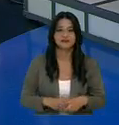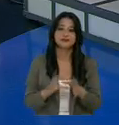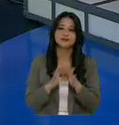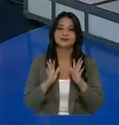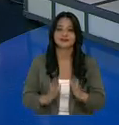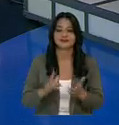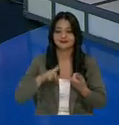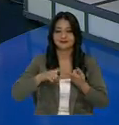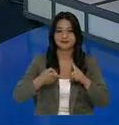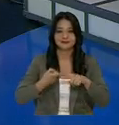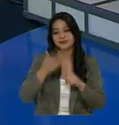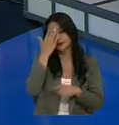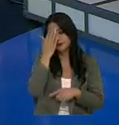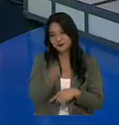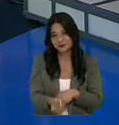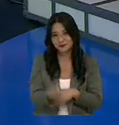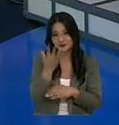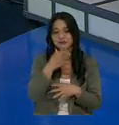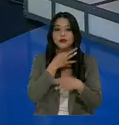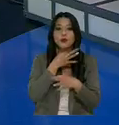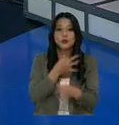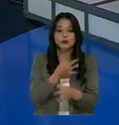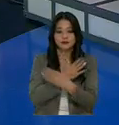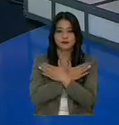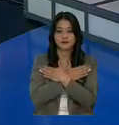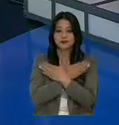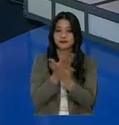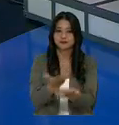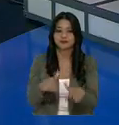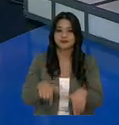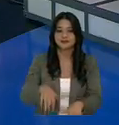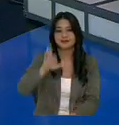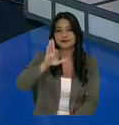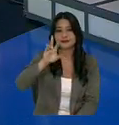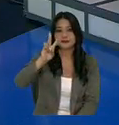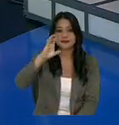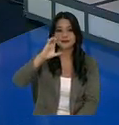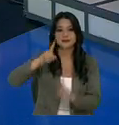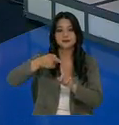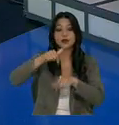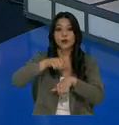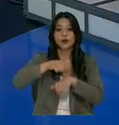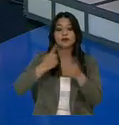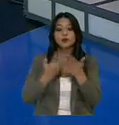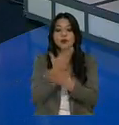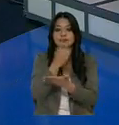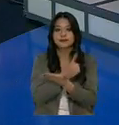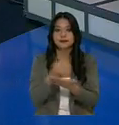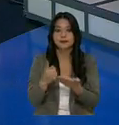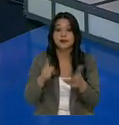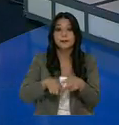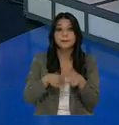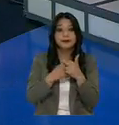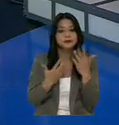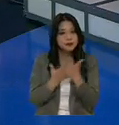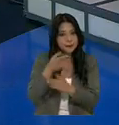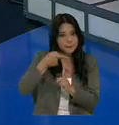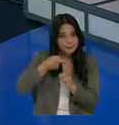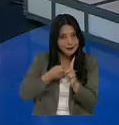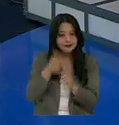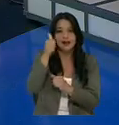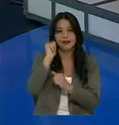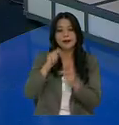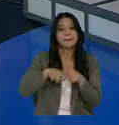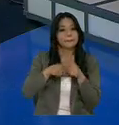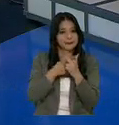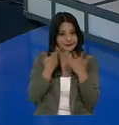amigos televidentes, muy buenos días. Qué gusto poder estar con ustedes aquí en TVC a primera hora, una nueva semana, empezando también un nuevo mes. Bueno, ya empezamos,